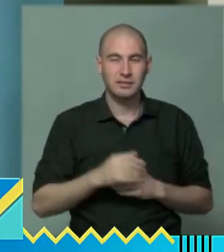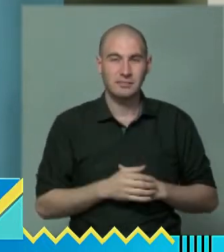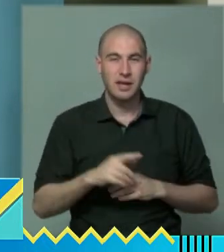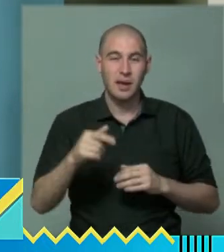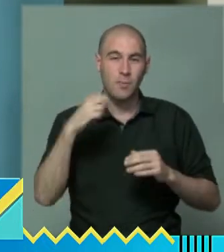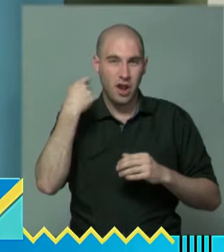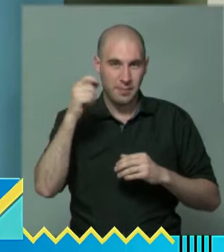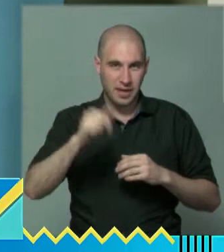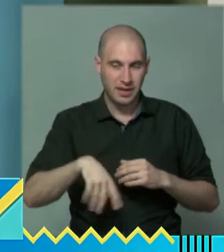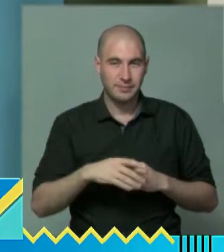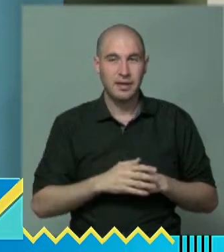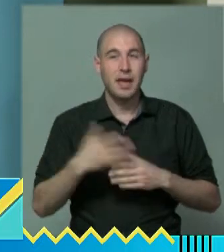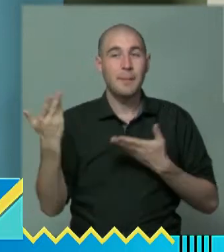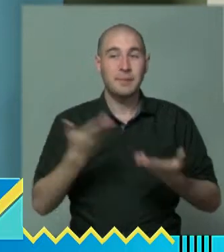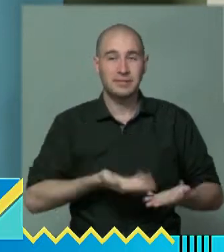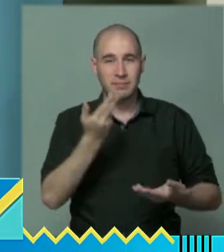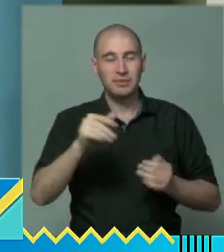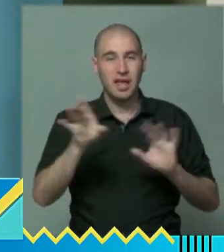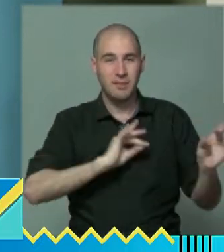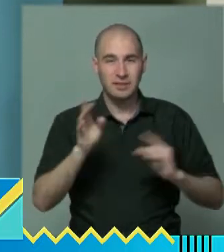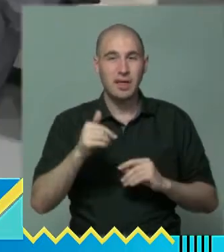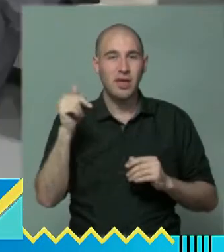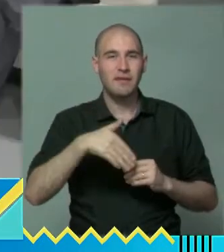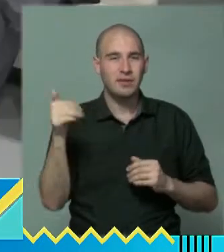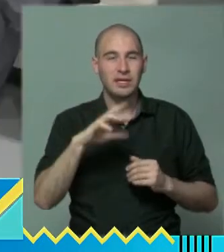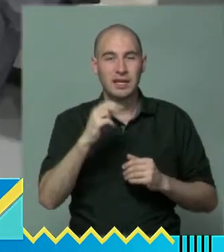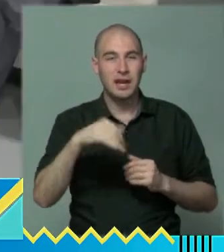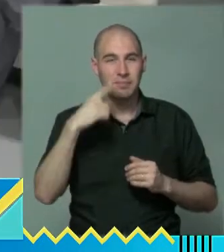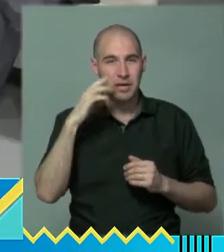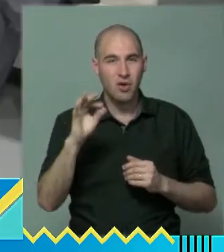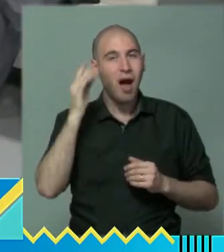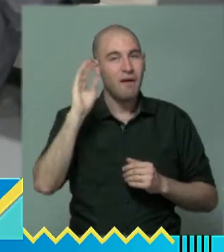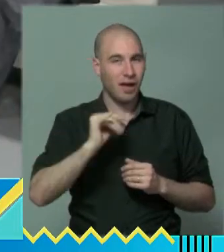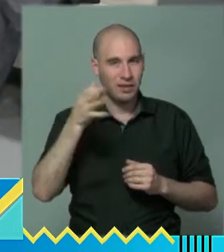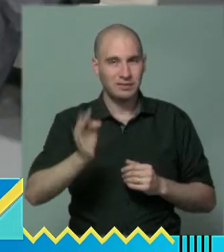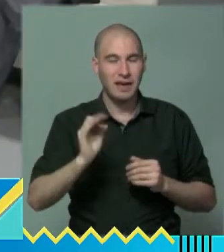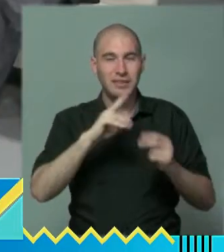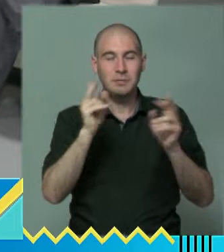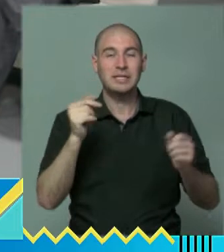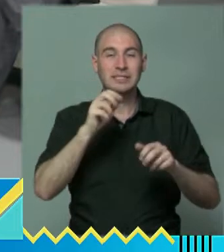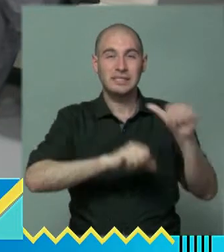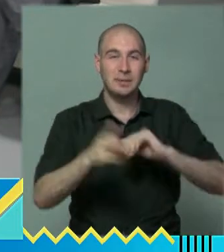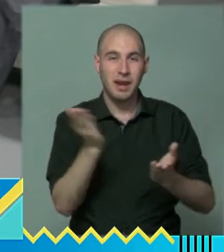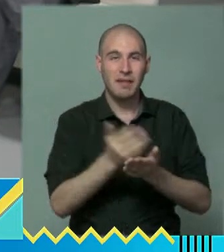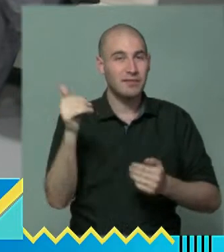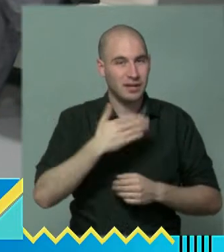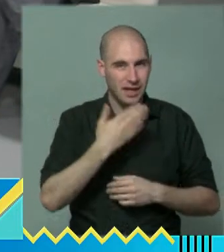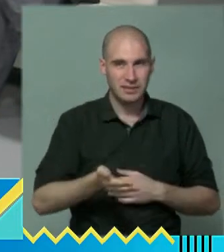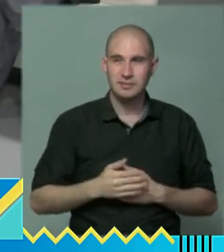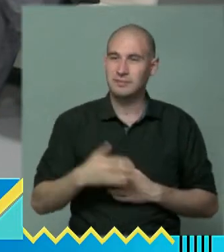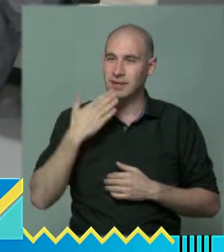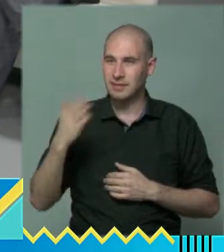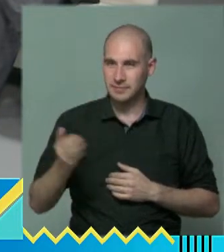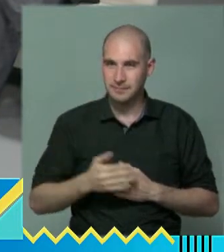del programa. Pasamos a presentar a nuestros invitados. Se encuentra con nosotros Ramiro Villalba, abogado especialista en ciencias penales. Ramiro, muchas gracias por estar aquí. No,